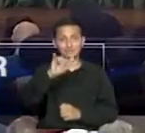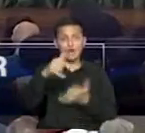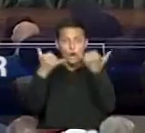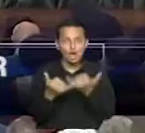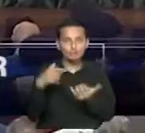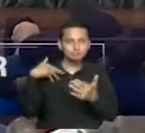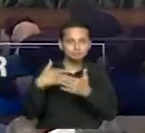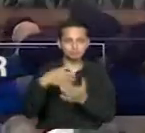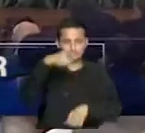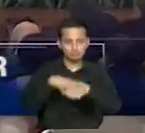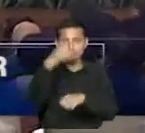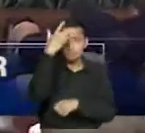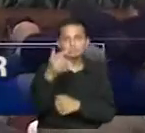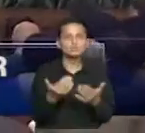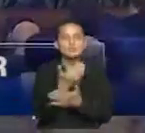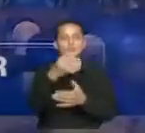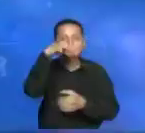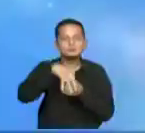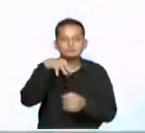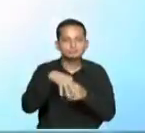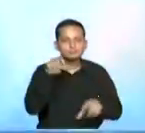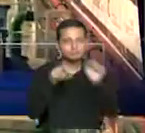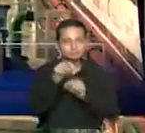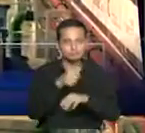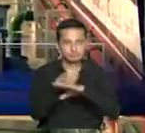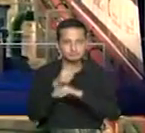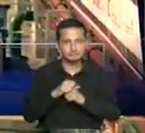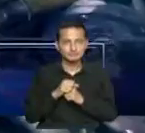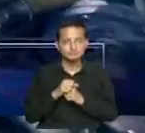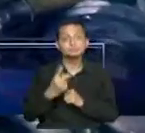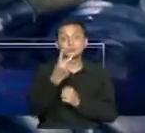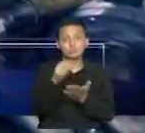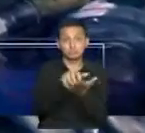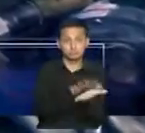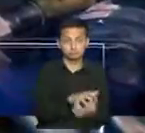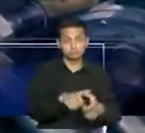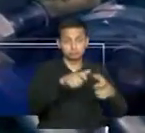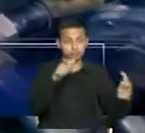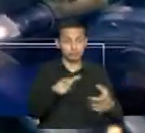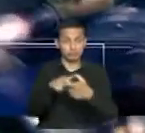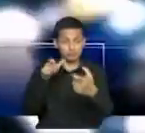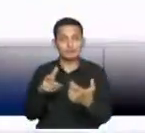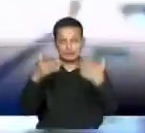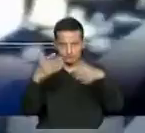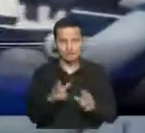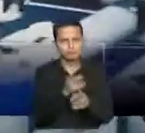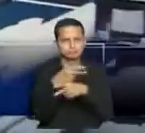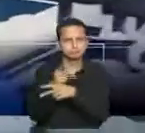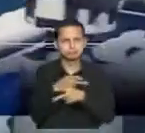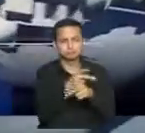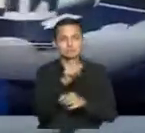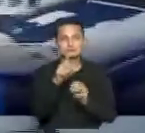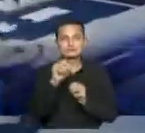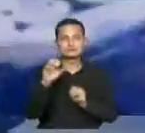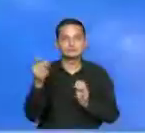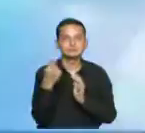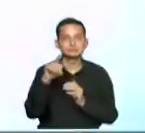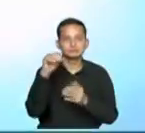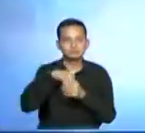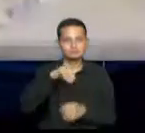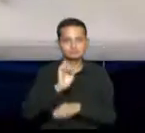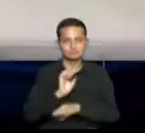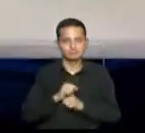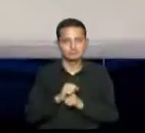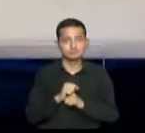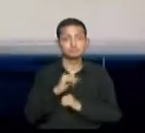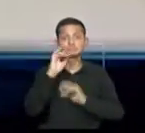hoy para convocar a nuevas elecciones. Dos megaproyectos estratégicos ya generan 100 millones en ahorro para el país.